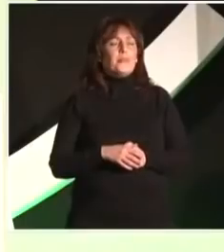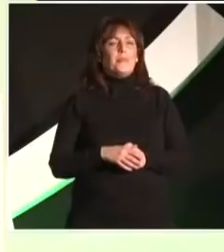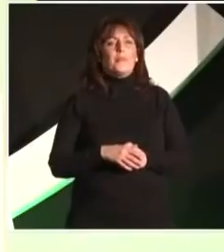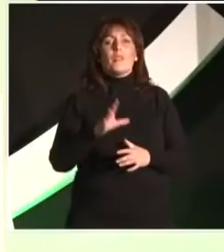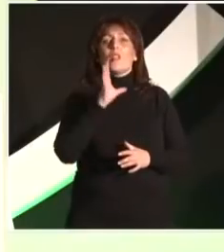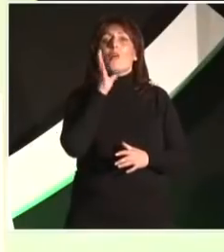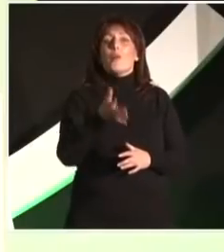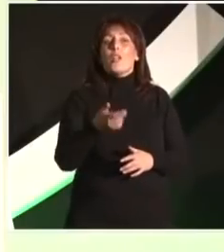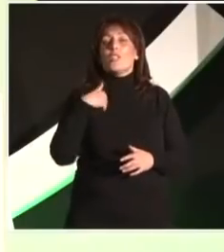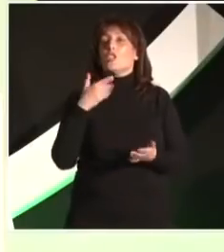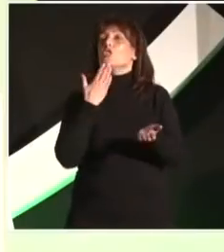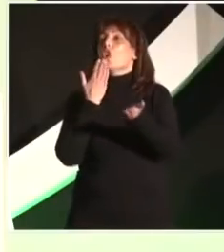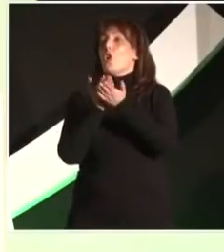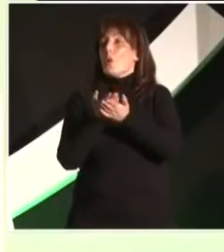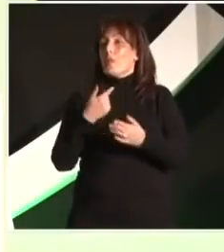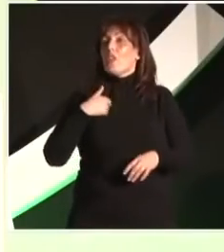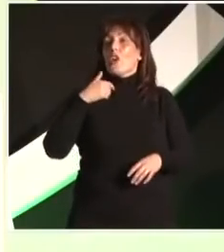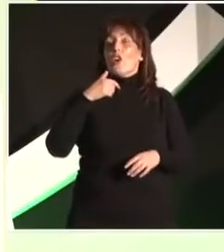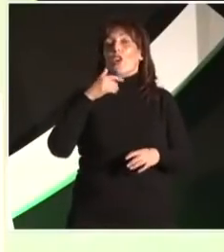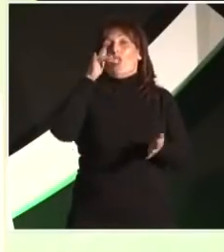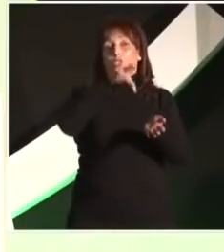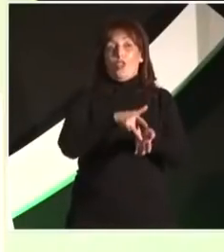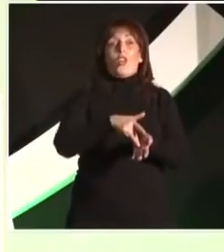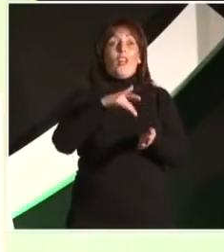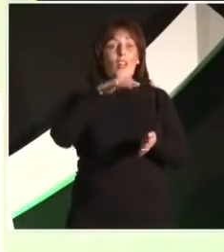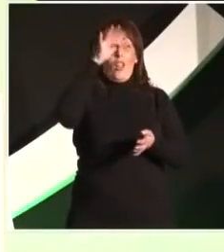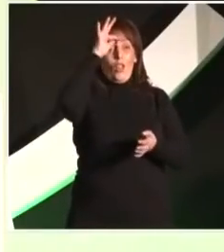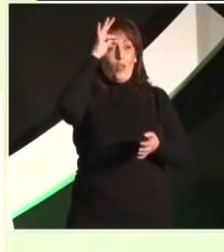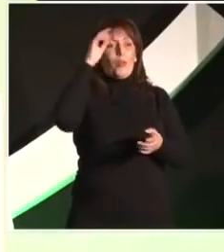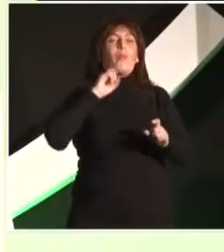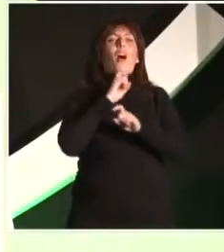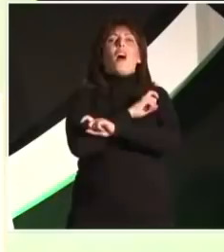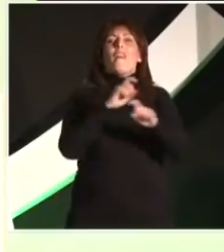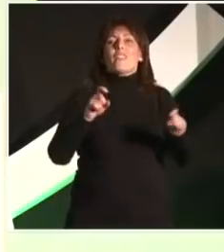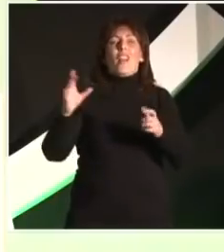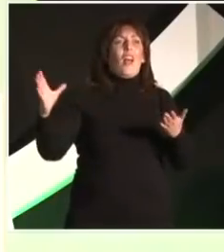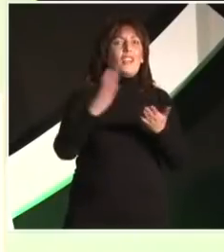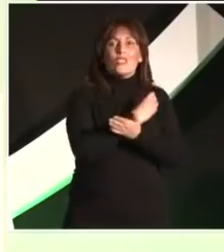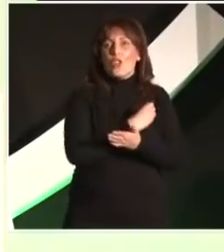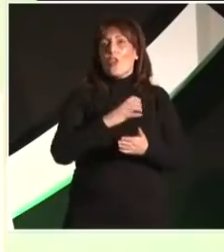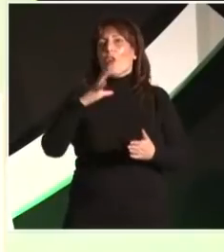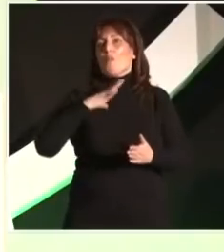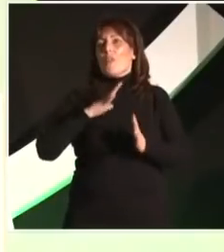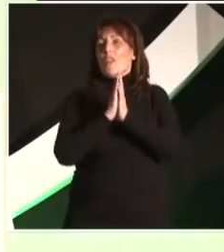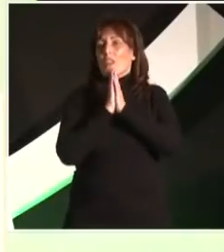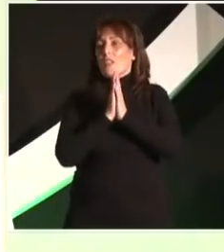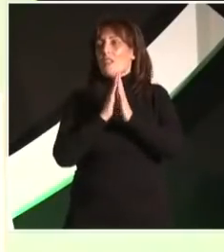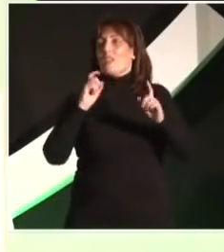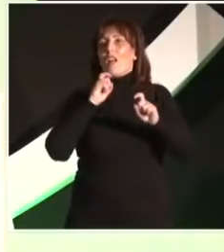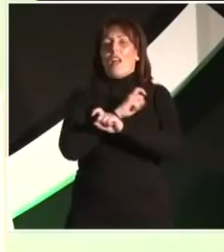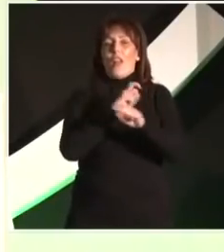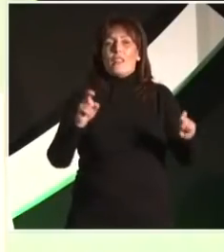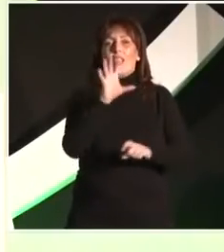Por eso yo os pido que de aquí al domingo no dejéis a nadie sin avisar. Que por lo menos aviséis a